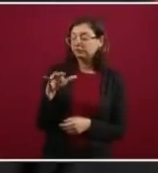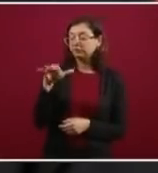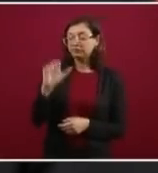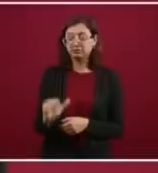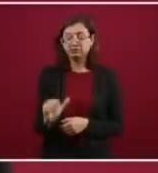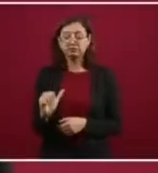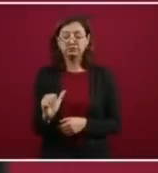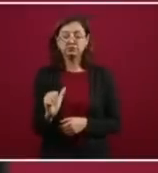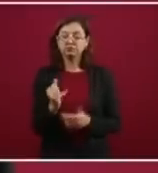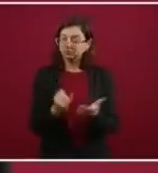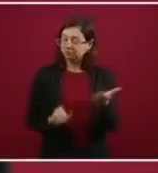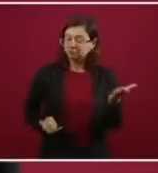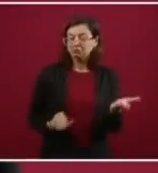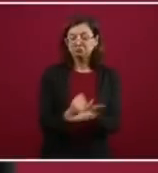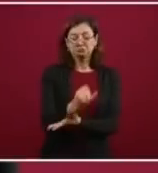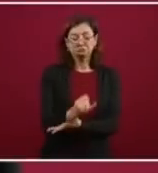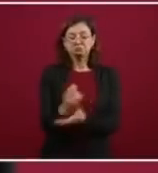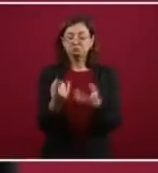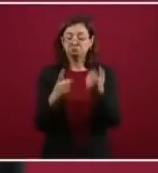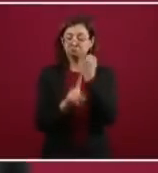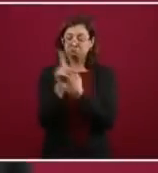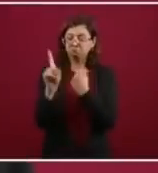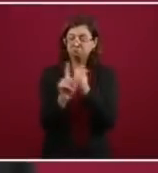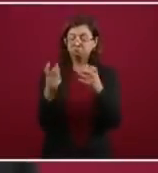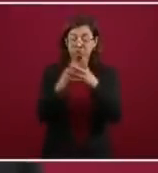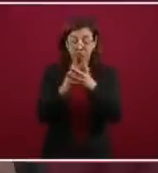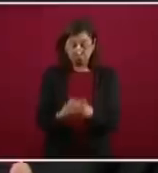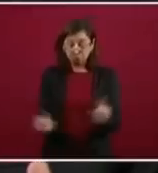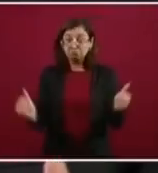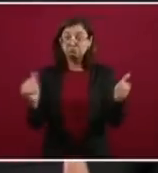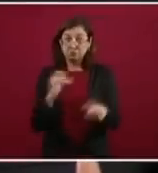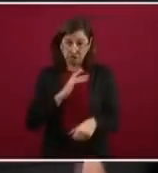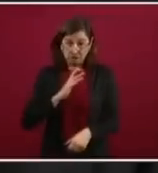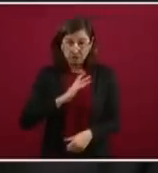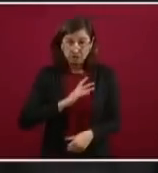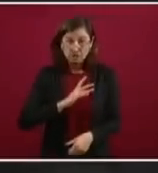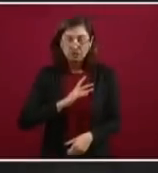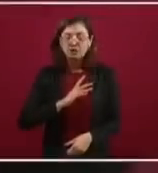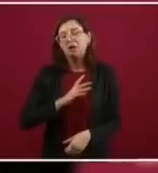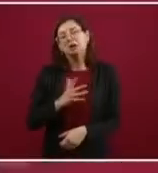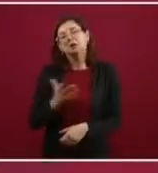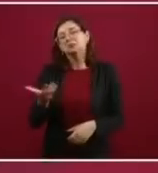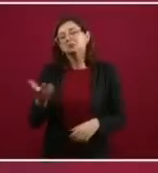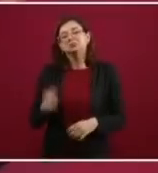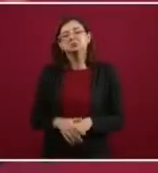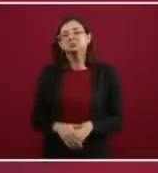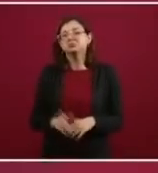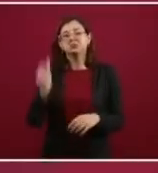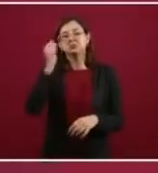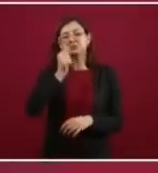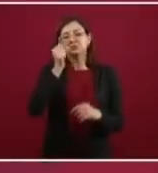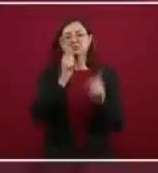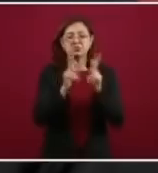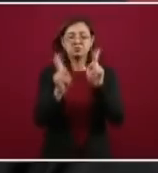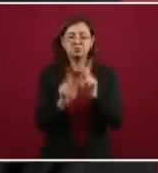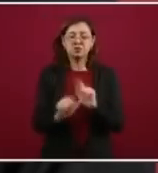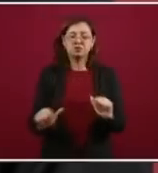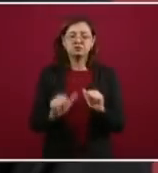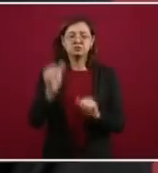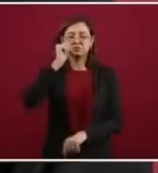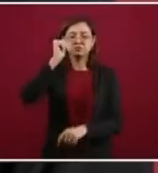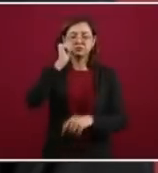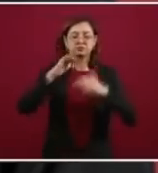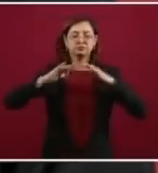para dirimir, para resolver diferencias, pues siempre va a haber paz y va a haber tranquilidad.